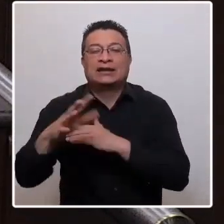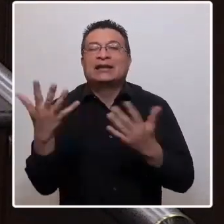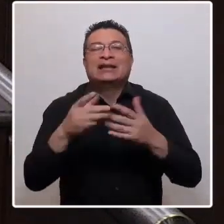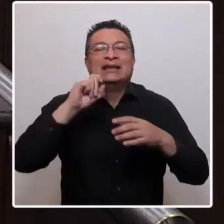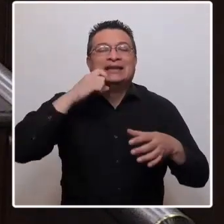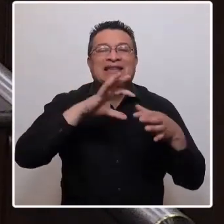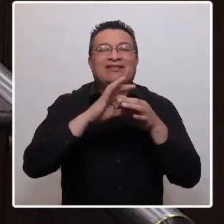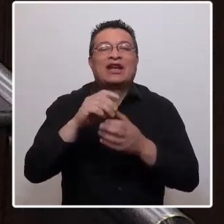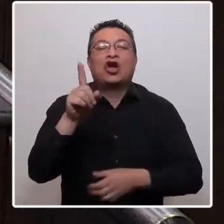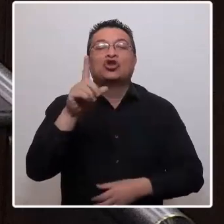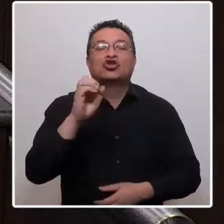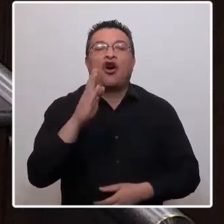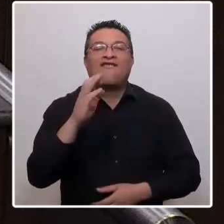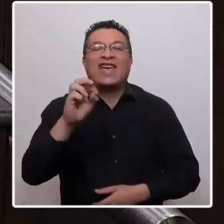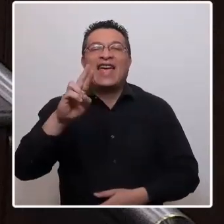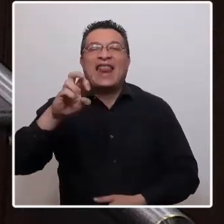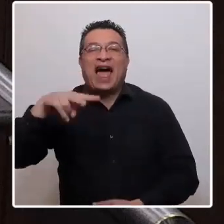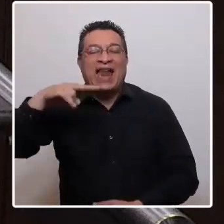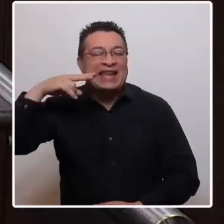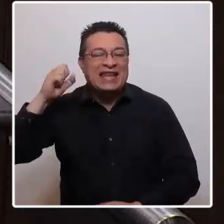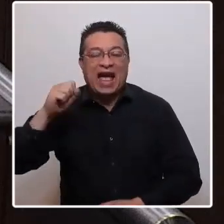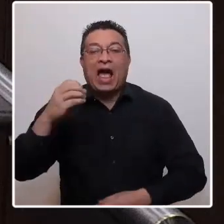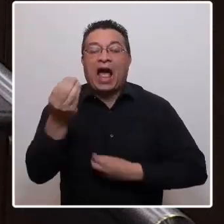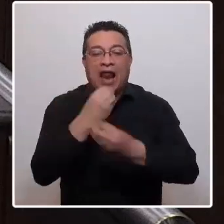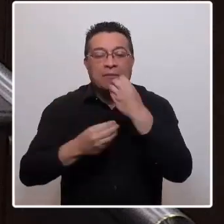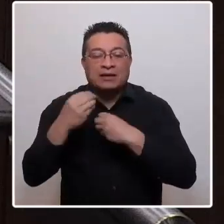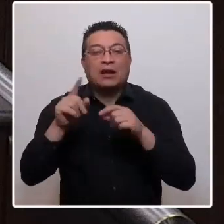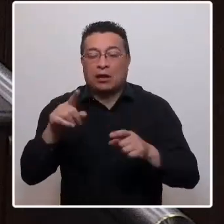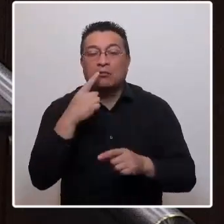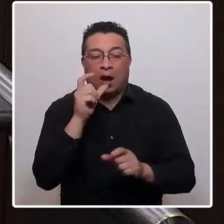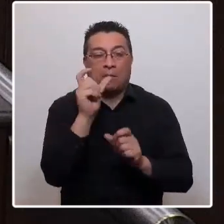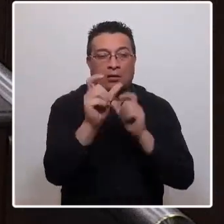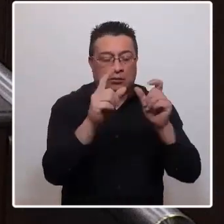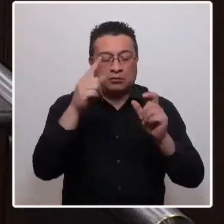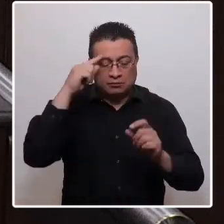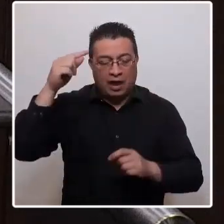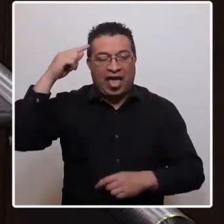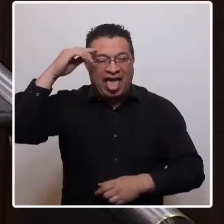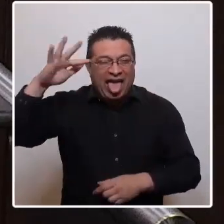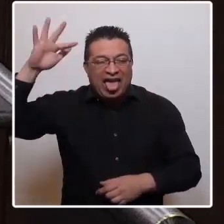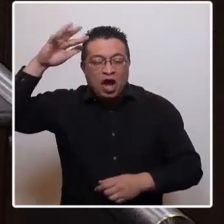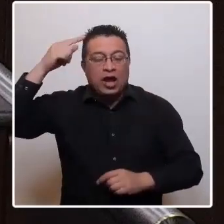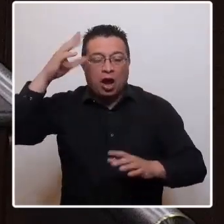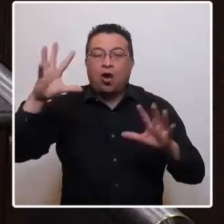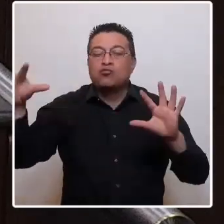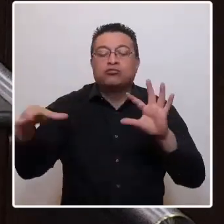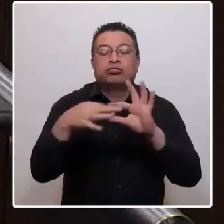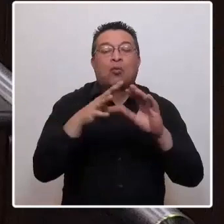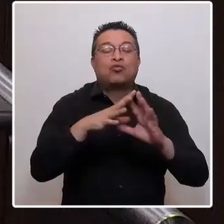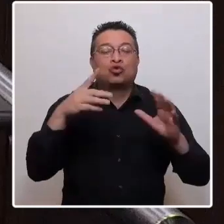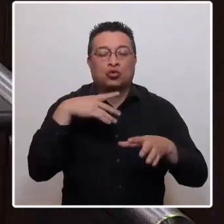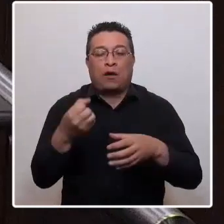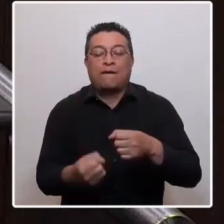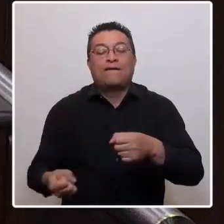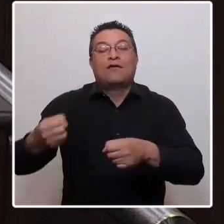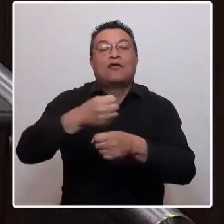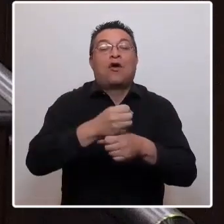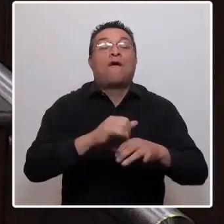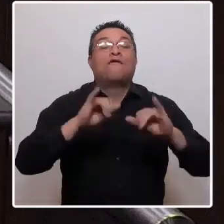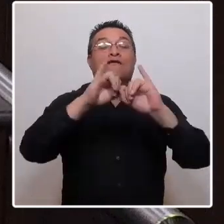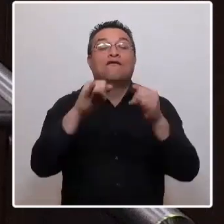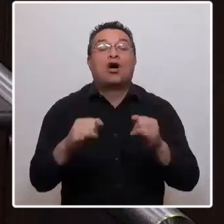soberanía alimentaria? Es un concepto con alta carga ideológica que apunta a sustituir los modos de